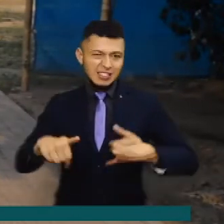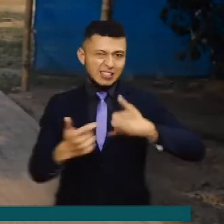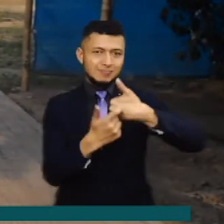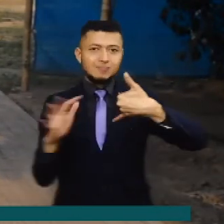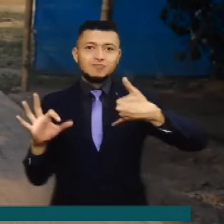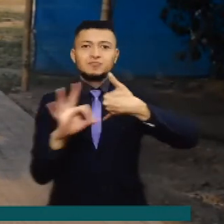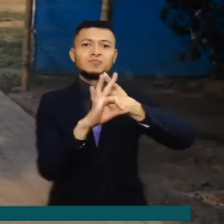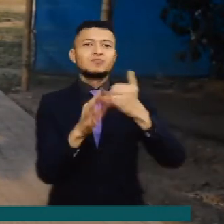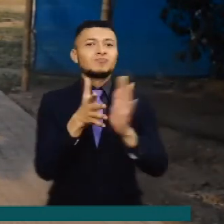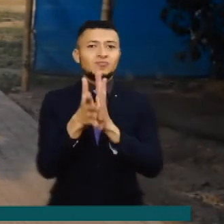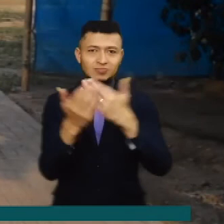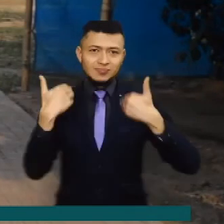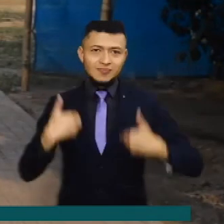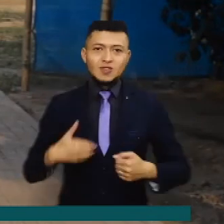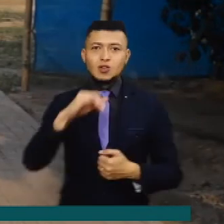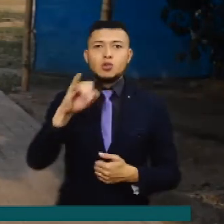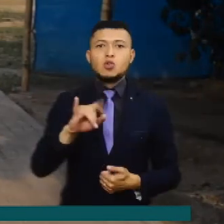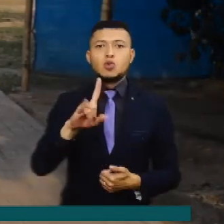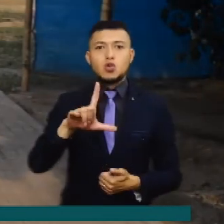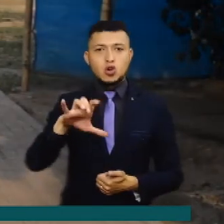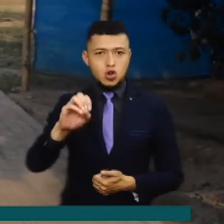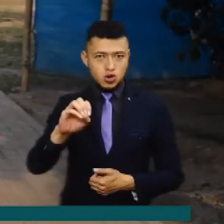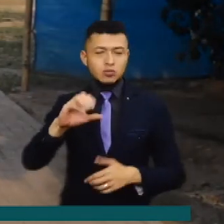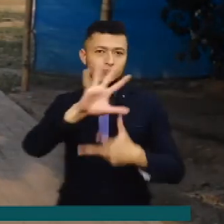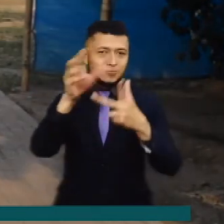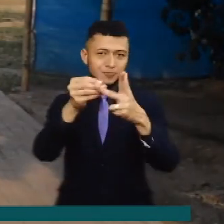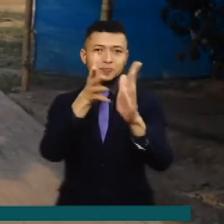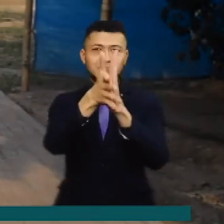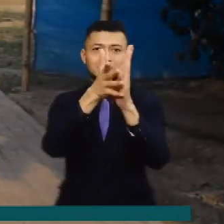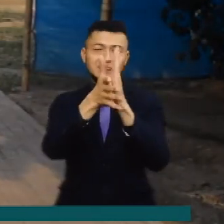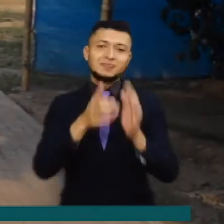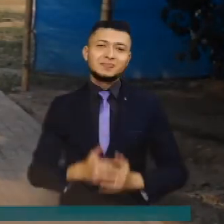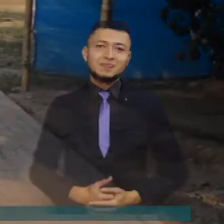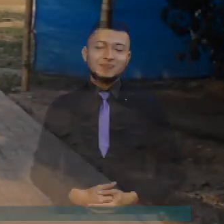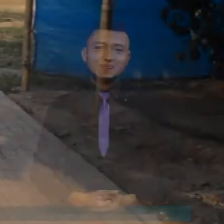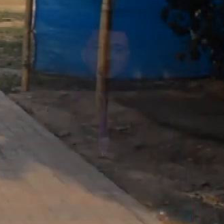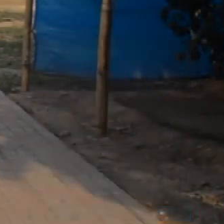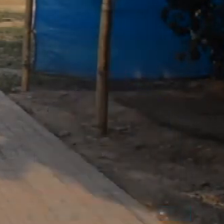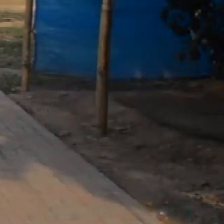Desde San José del Guaviare, informó Julio Ernesto Velázquez Arango para Enlace 13.